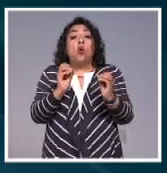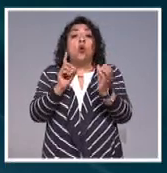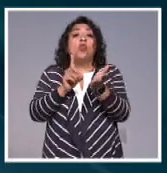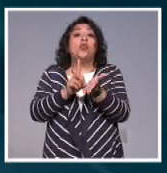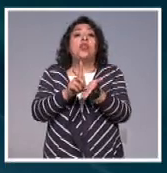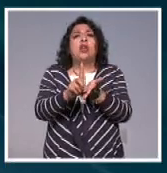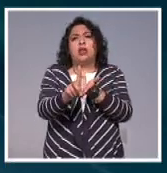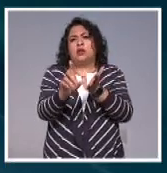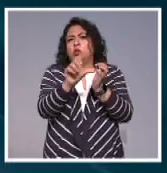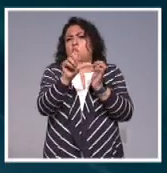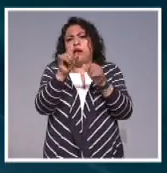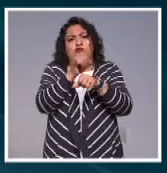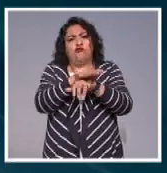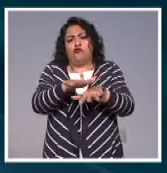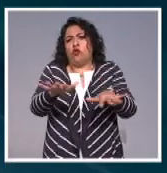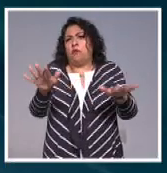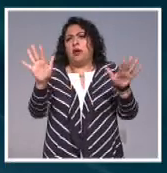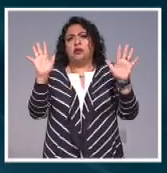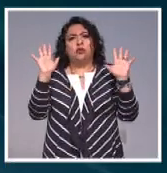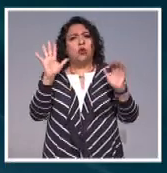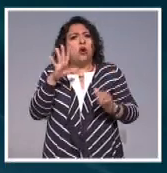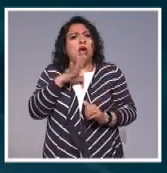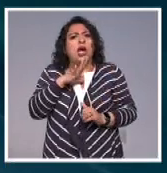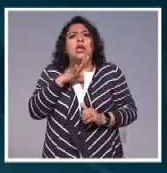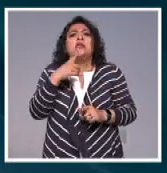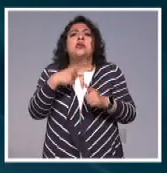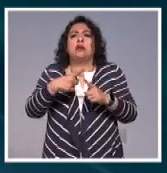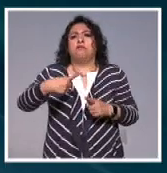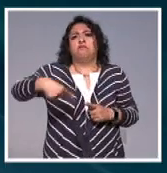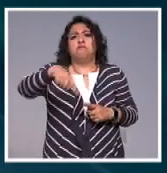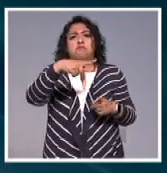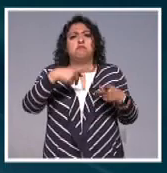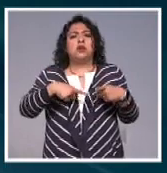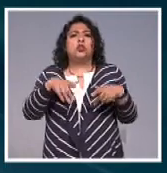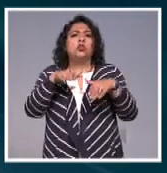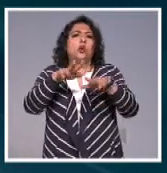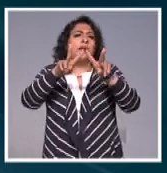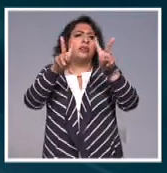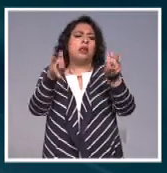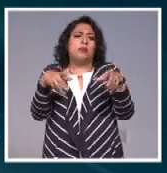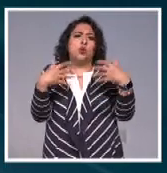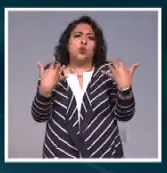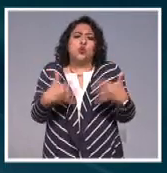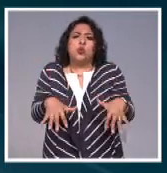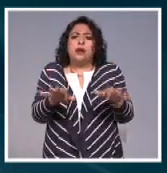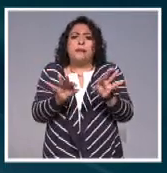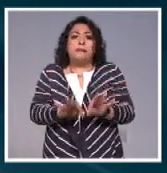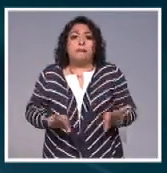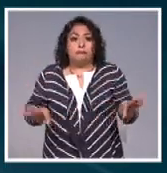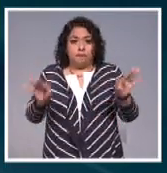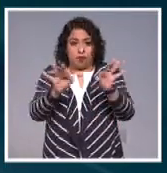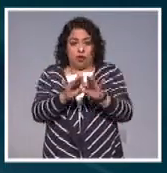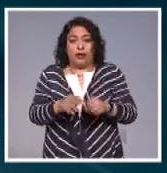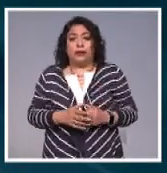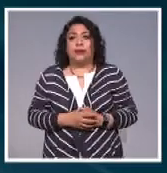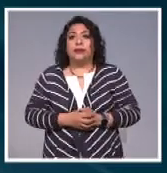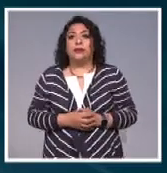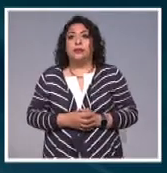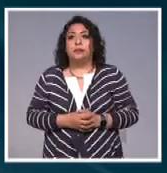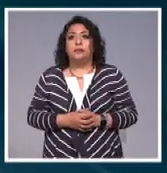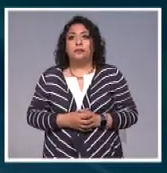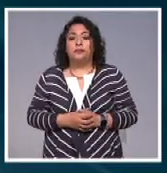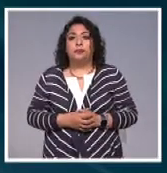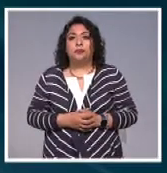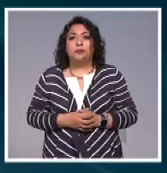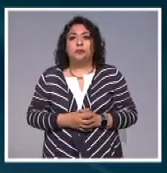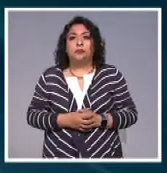o derecho, pues, a la información que tiene la ciudadanía sobre los temas altamente relevantes.